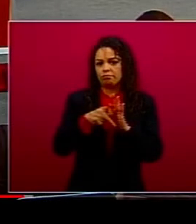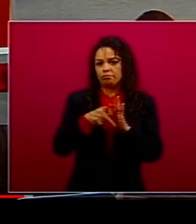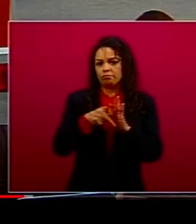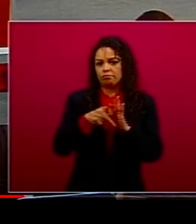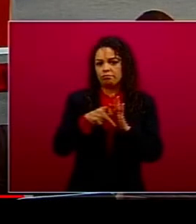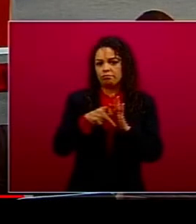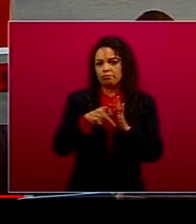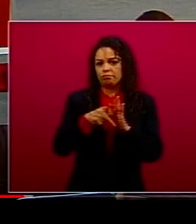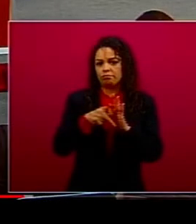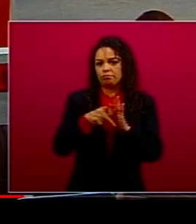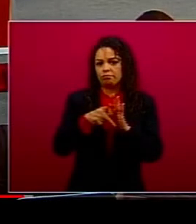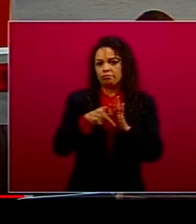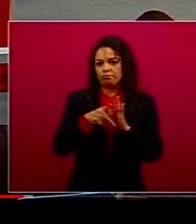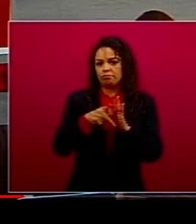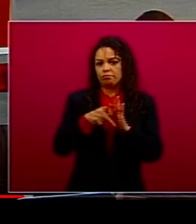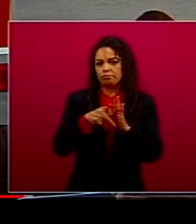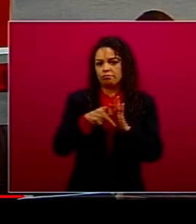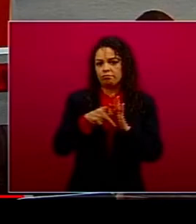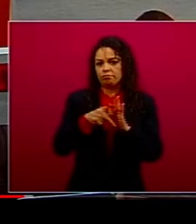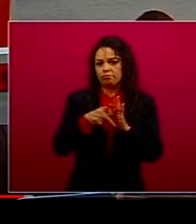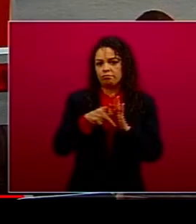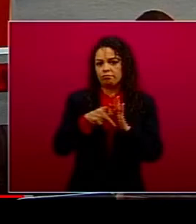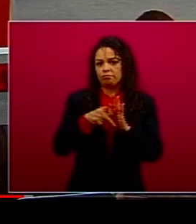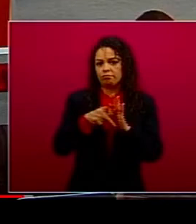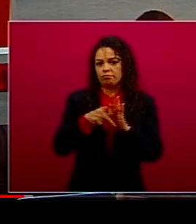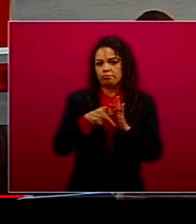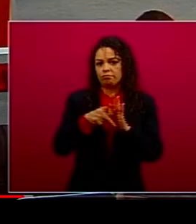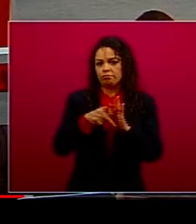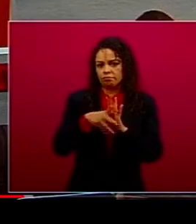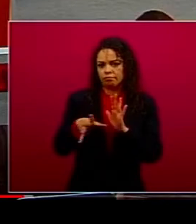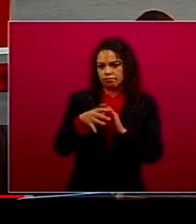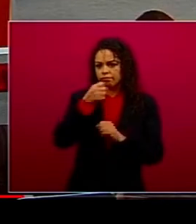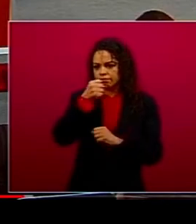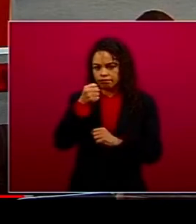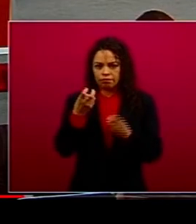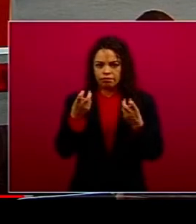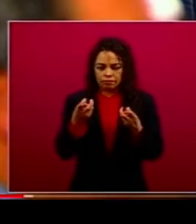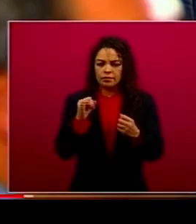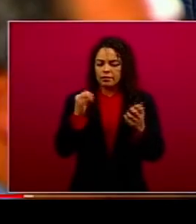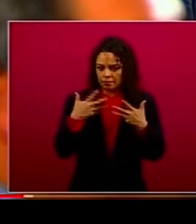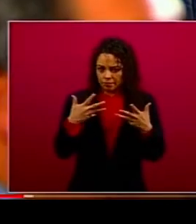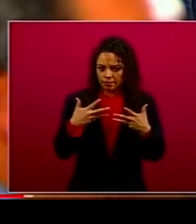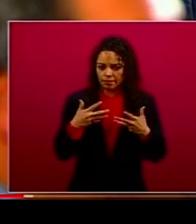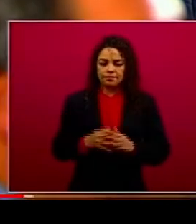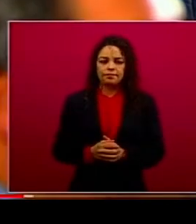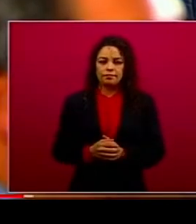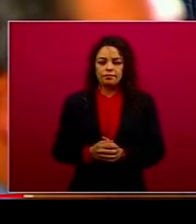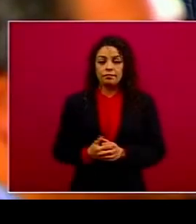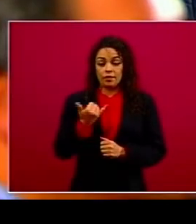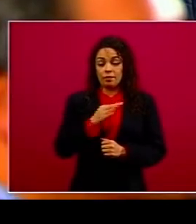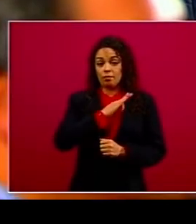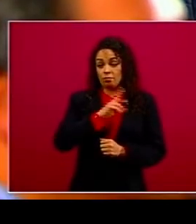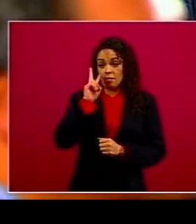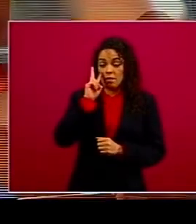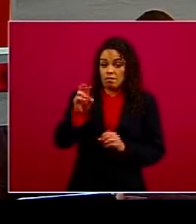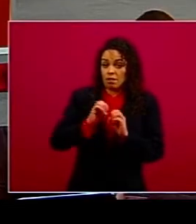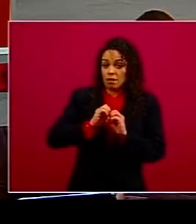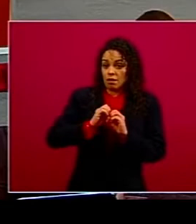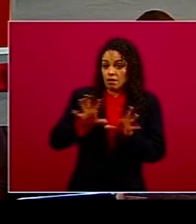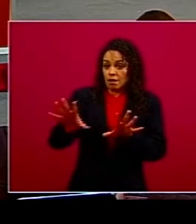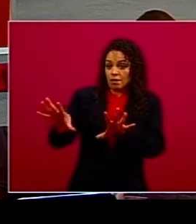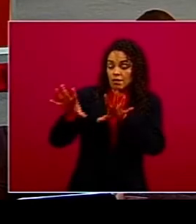orquestando en contra del gobierno. Adelante, presidente. Esos medios. Y es muy notorio, o